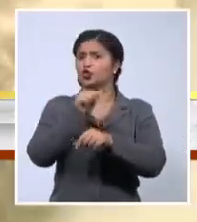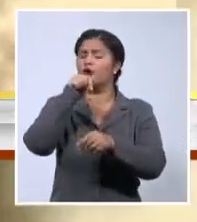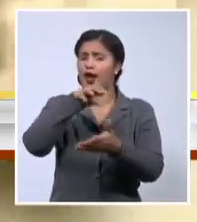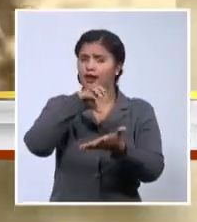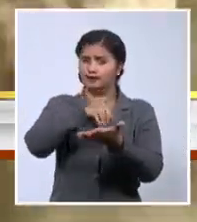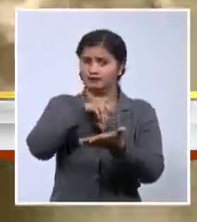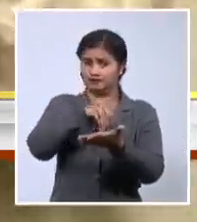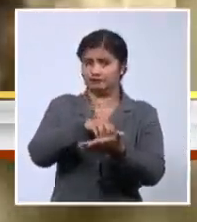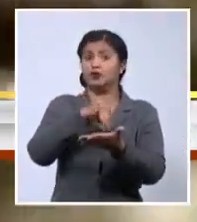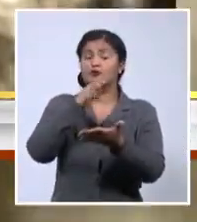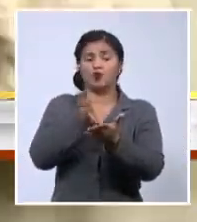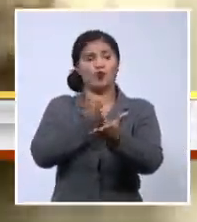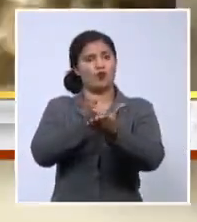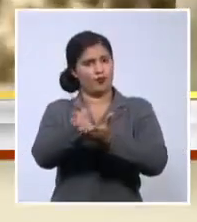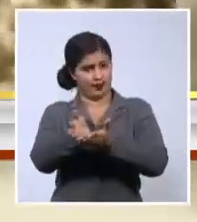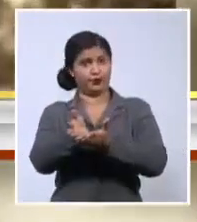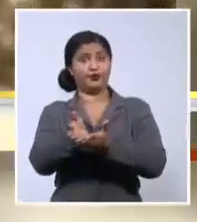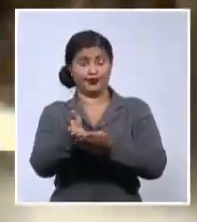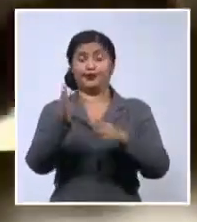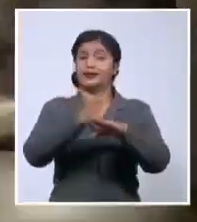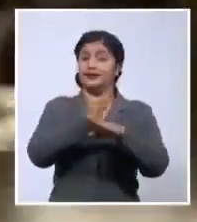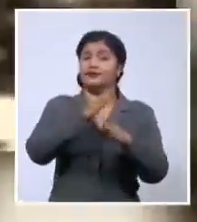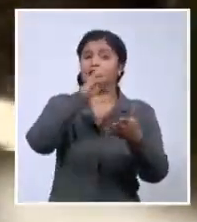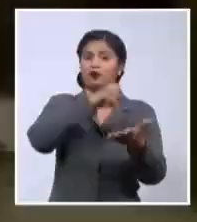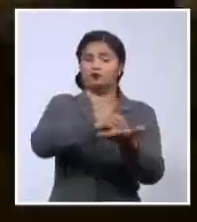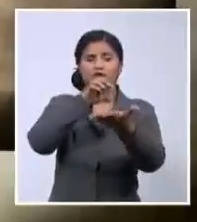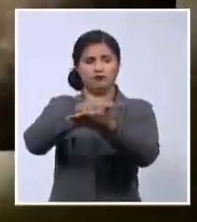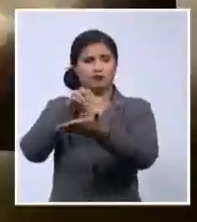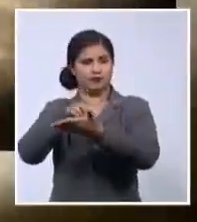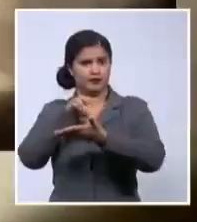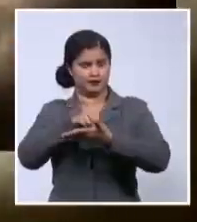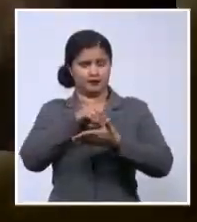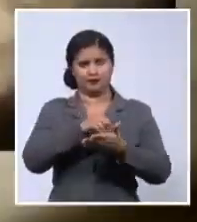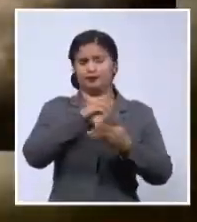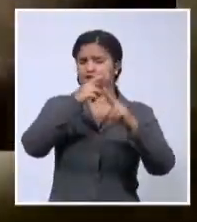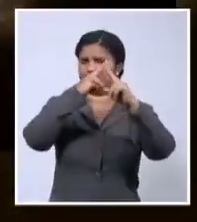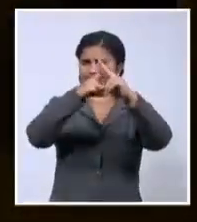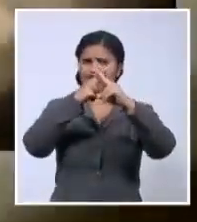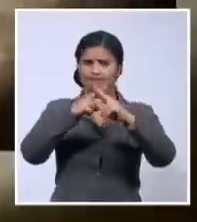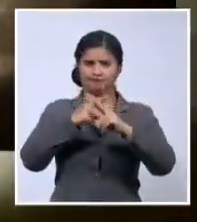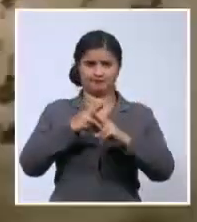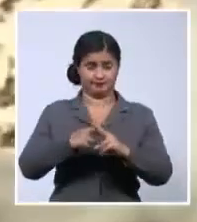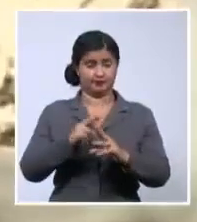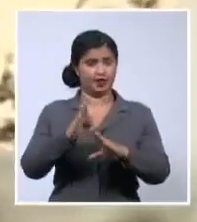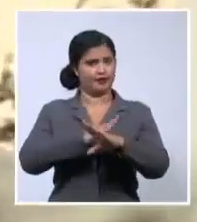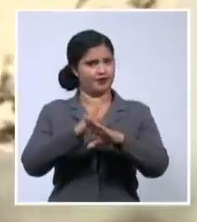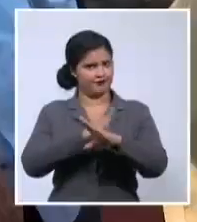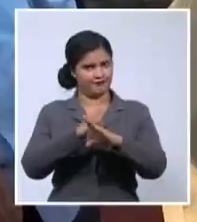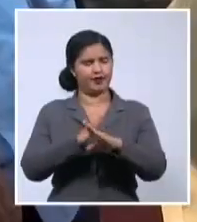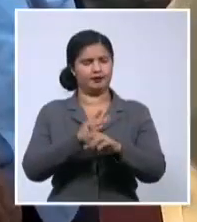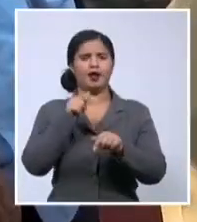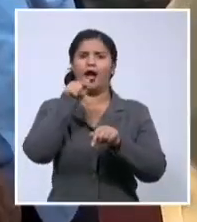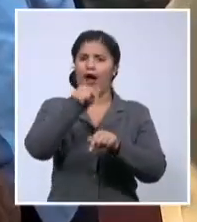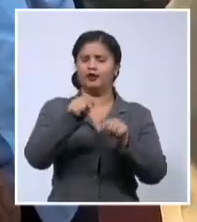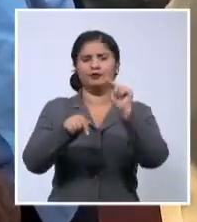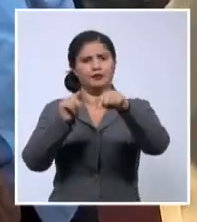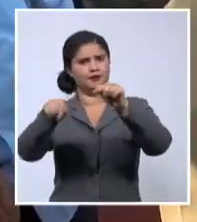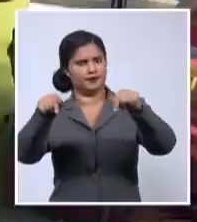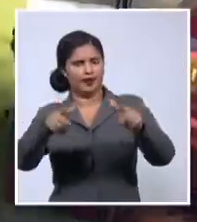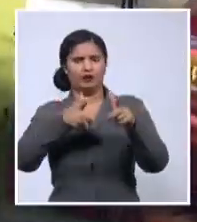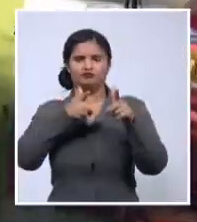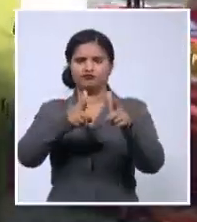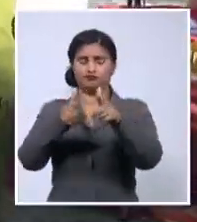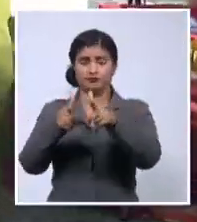la ofensiva en diferentes localidades como Jiguaní, Contramaestre, Palma Soriano y El Cobre. Durante la conmemoración,